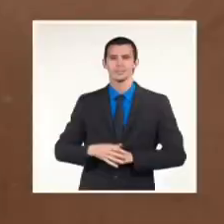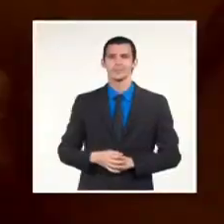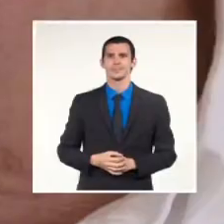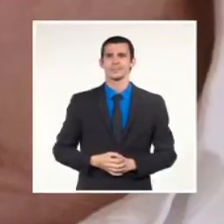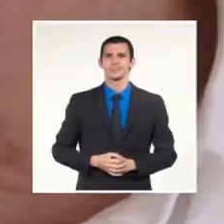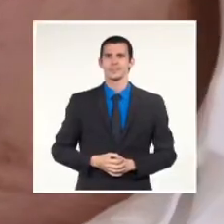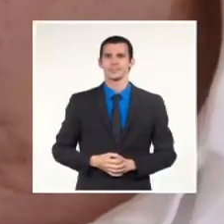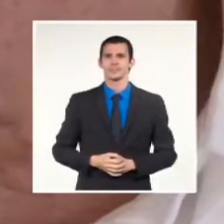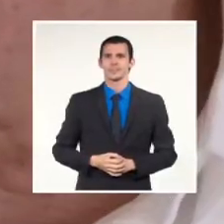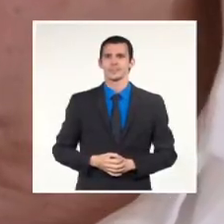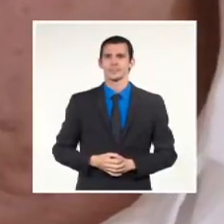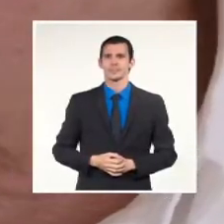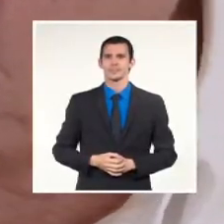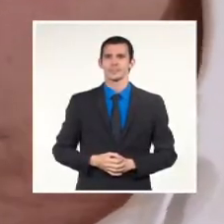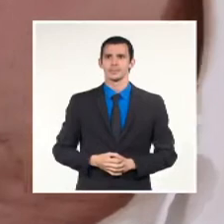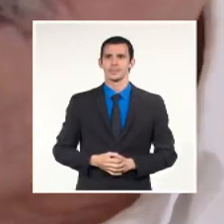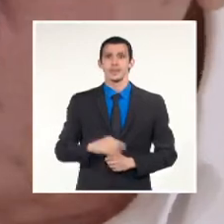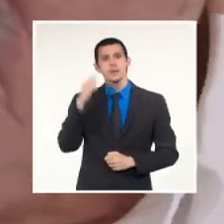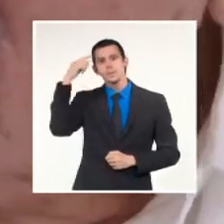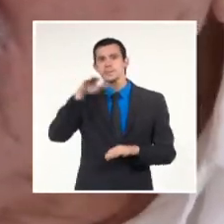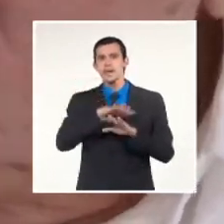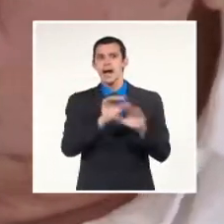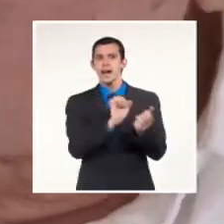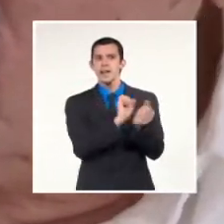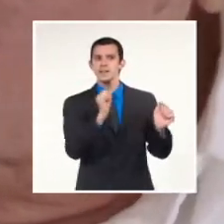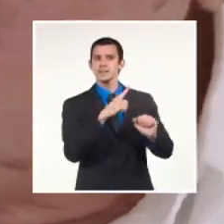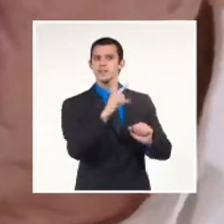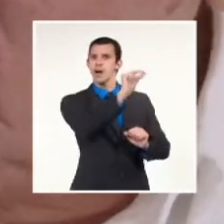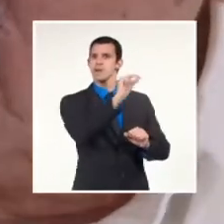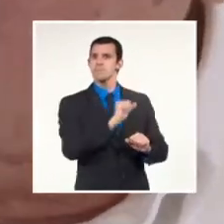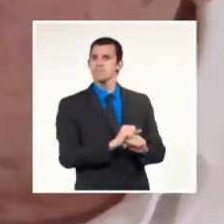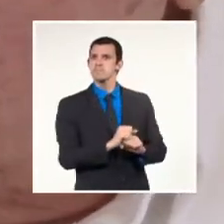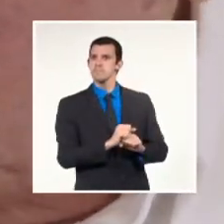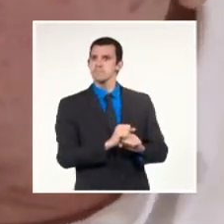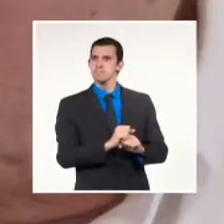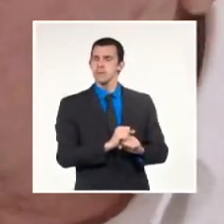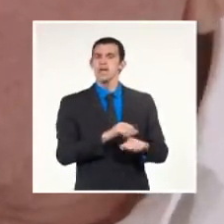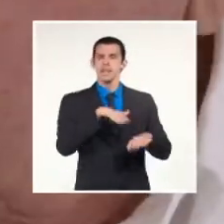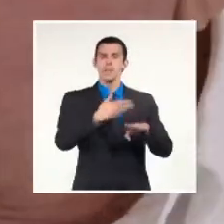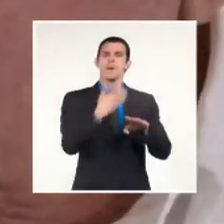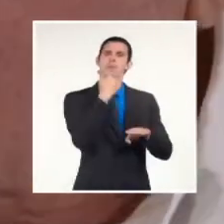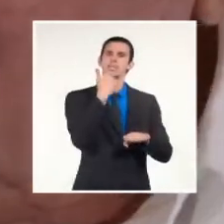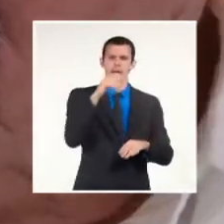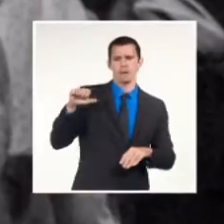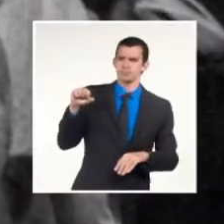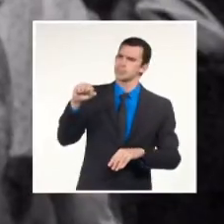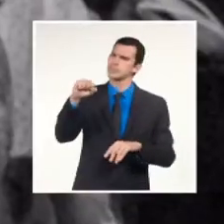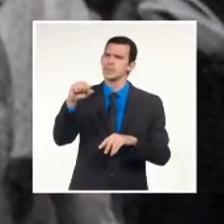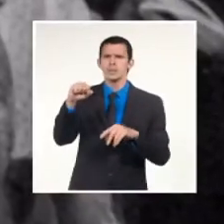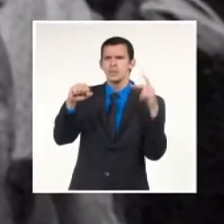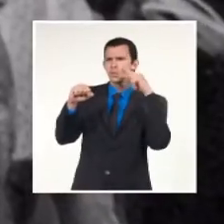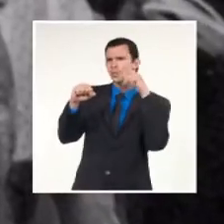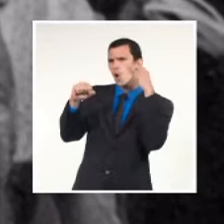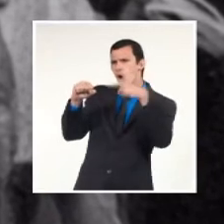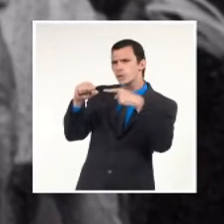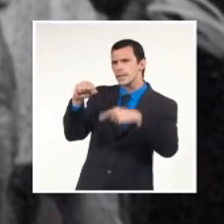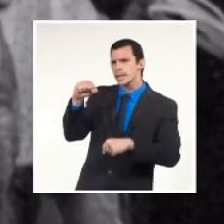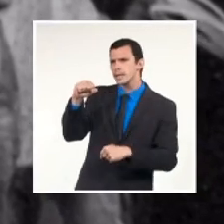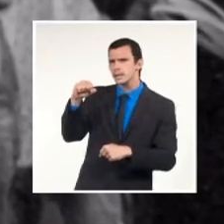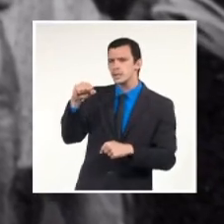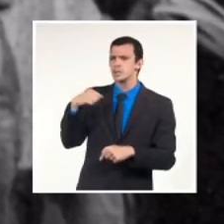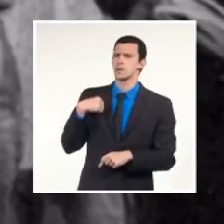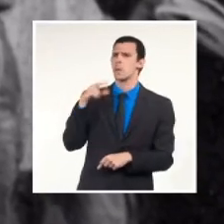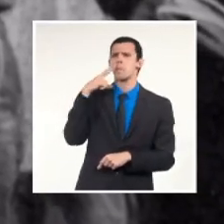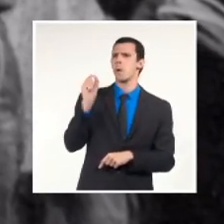a Irving. Me pregunta si yo lo conocía. Yo no. En Universidad Gay, yo nunca he visto a esa persona. Irving y yo nos criamos